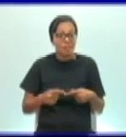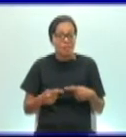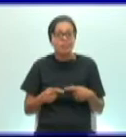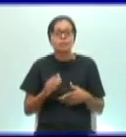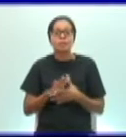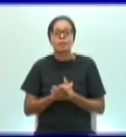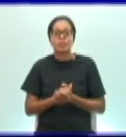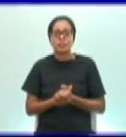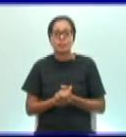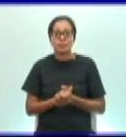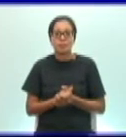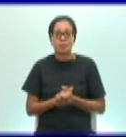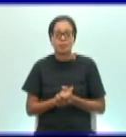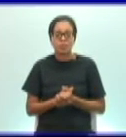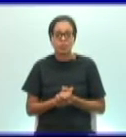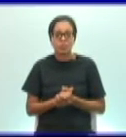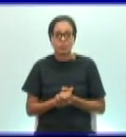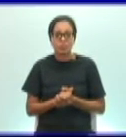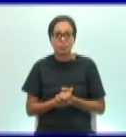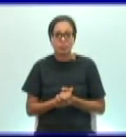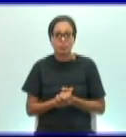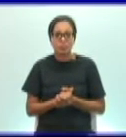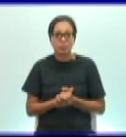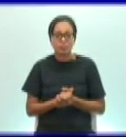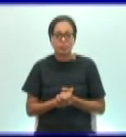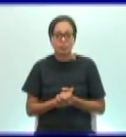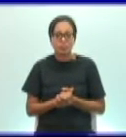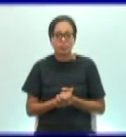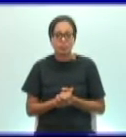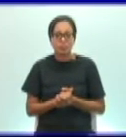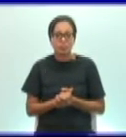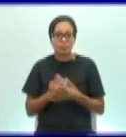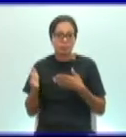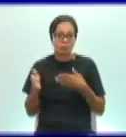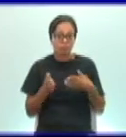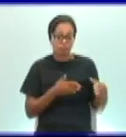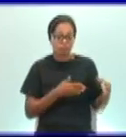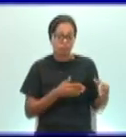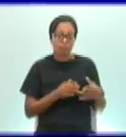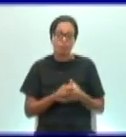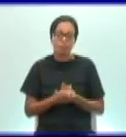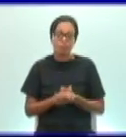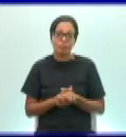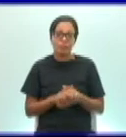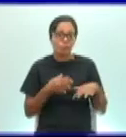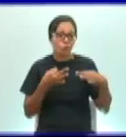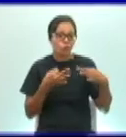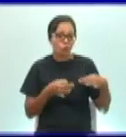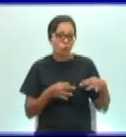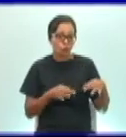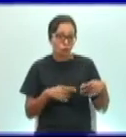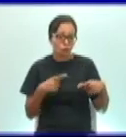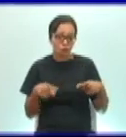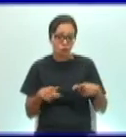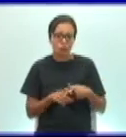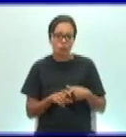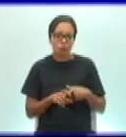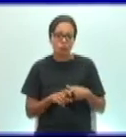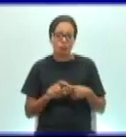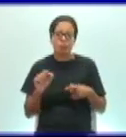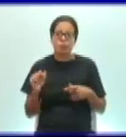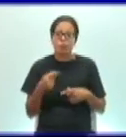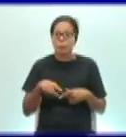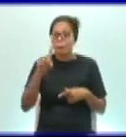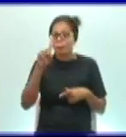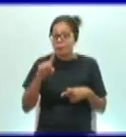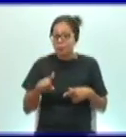agrario de esta etapa histórica. Y el otro documento que tenemos allí, que también ustedes lo conocen, es la primera declaración de